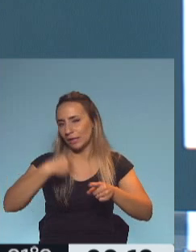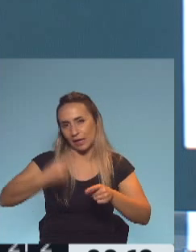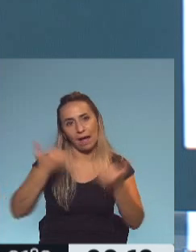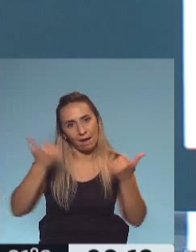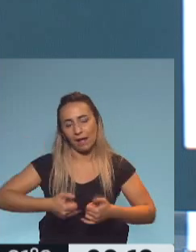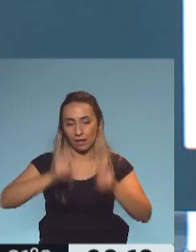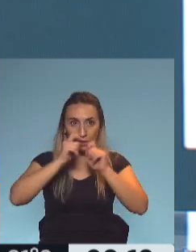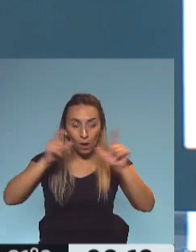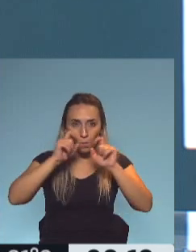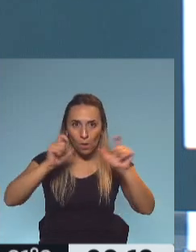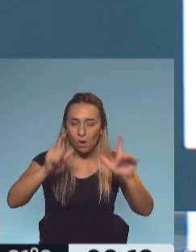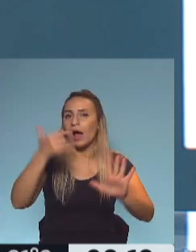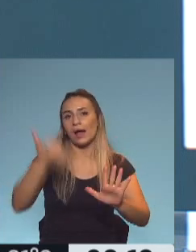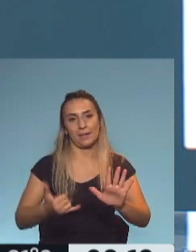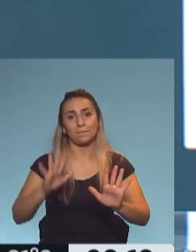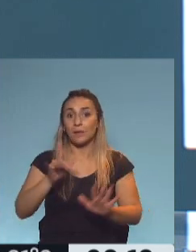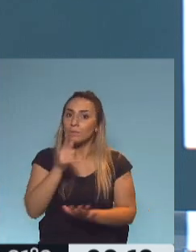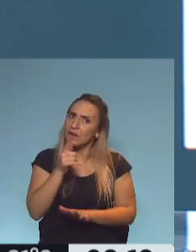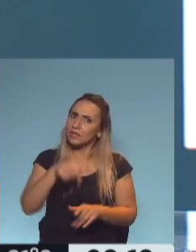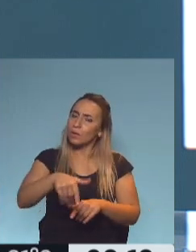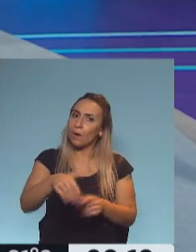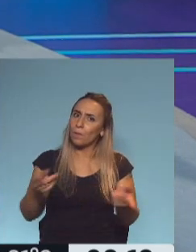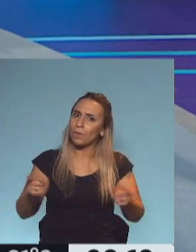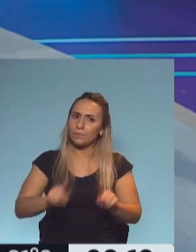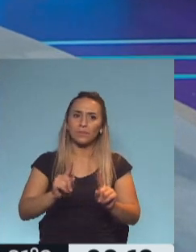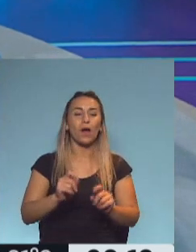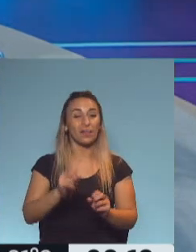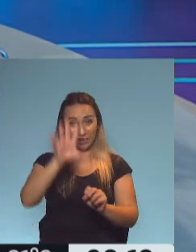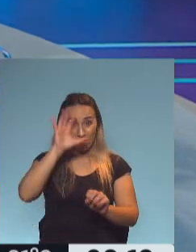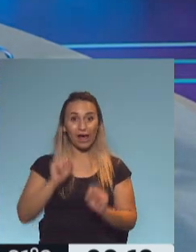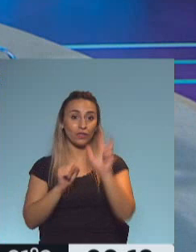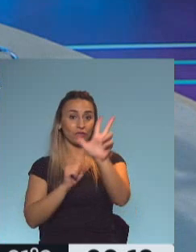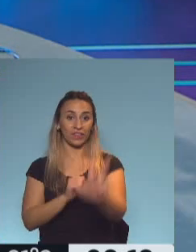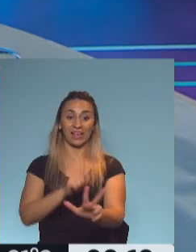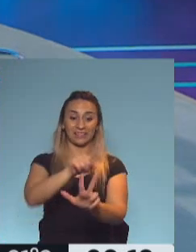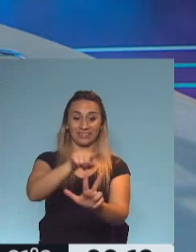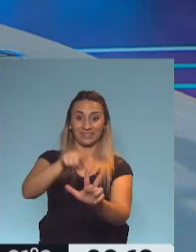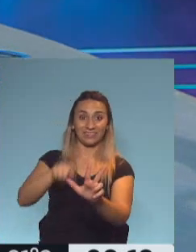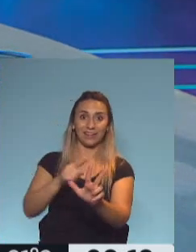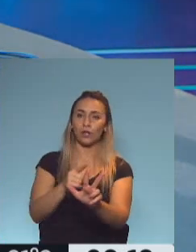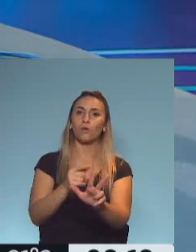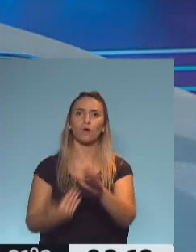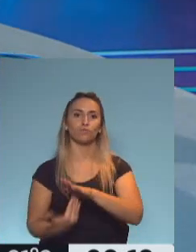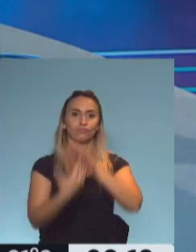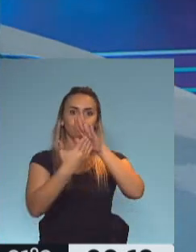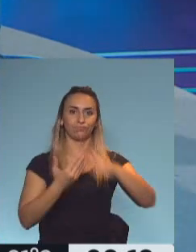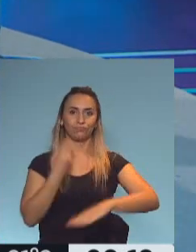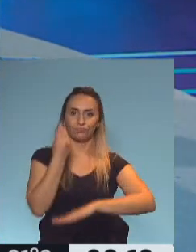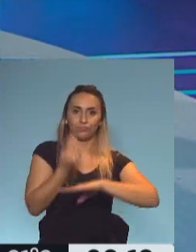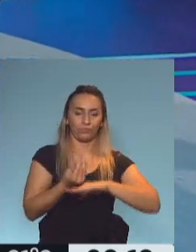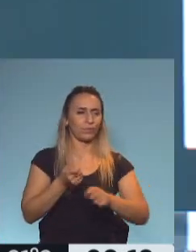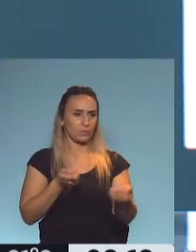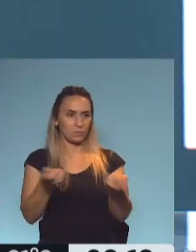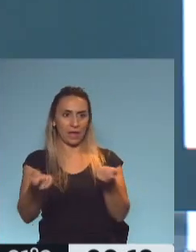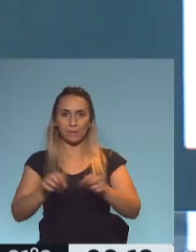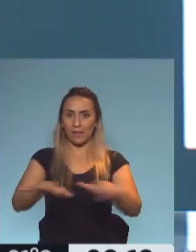que reeditar la foto de los tres que eran como los que estaban en el frente del manejo de la pandemia, de la situación sanitaria del año pasado,